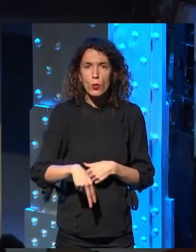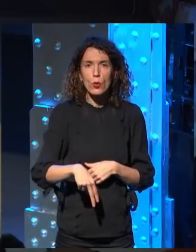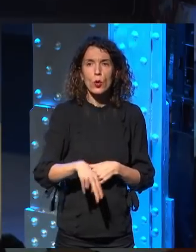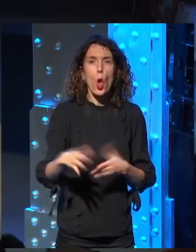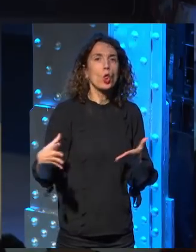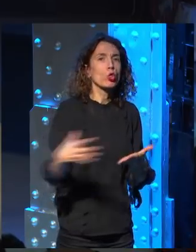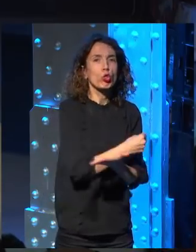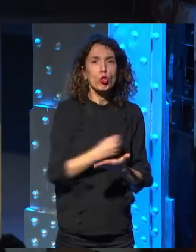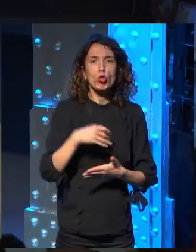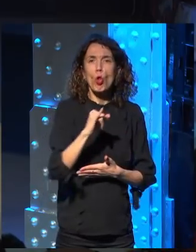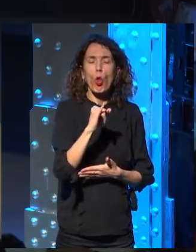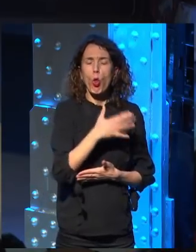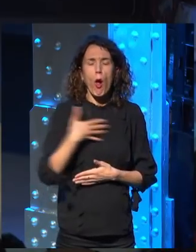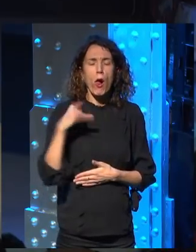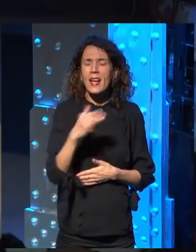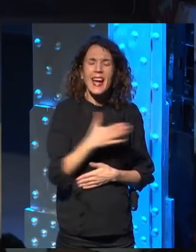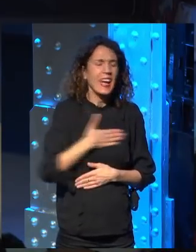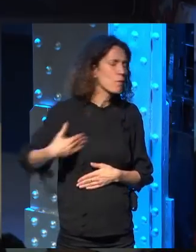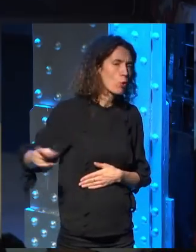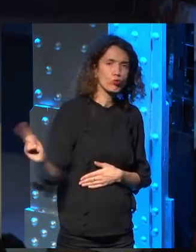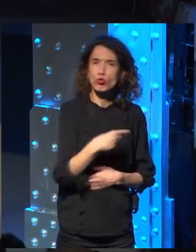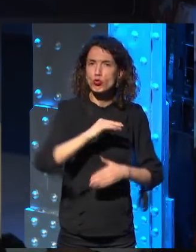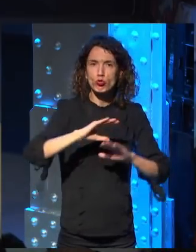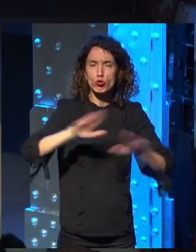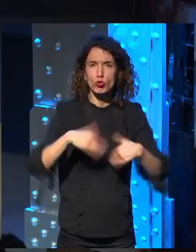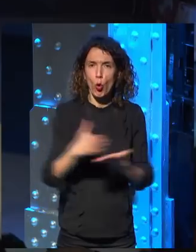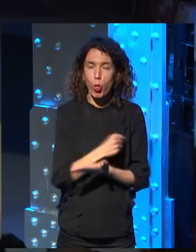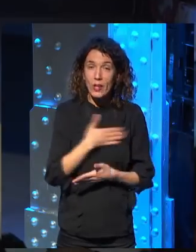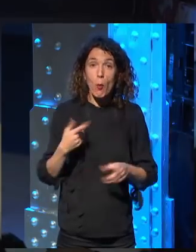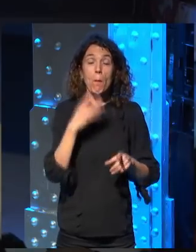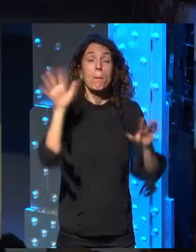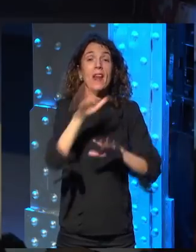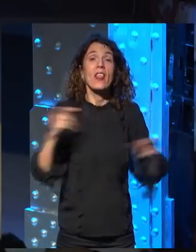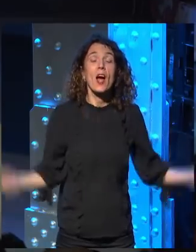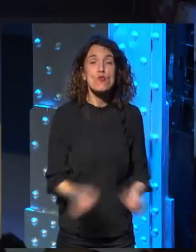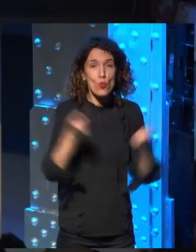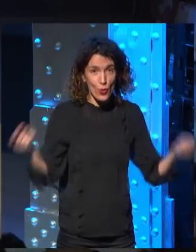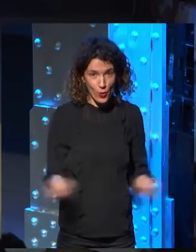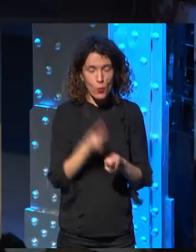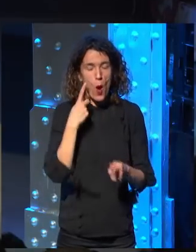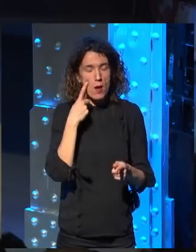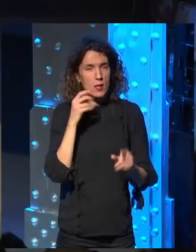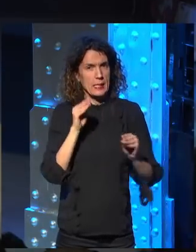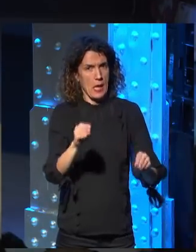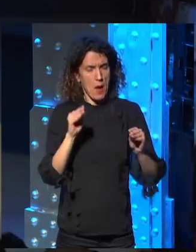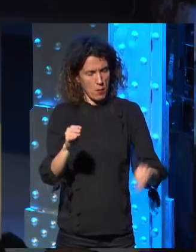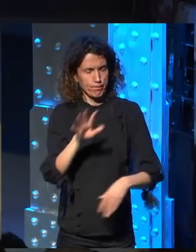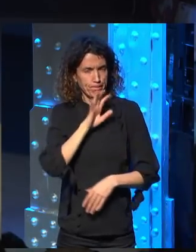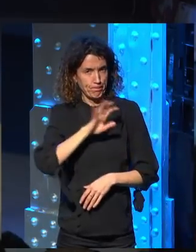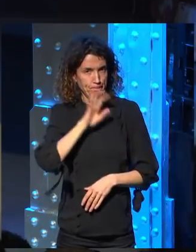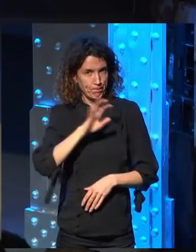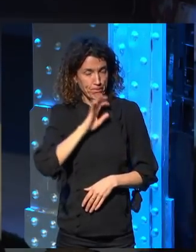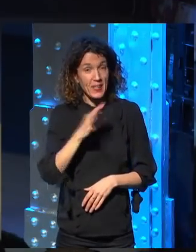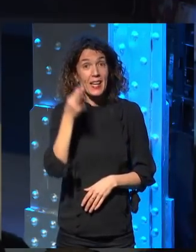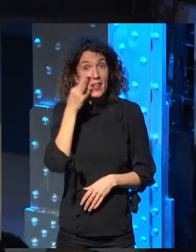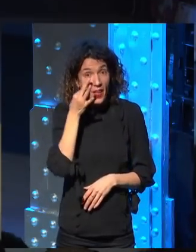has dicho tú en alguna ocasión. Lo queremos todo, absolutamente Eso todo. lo dicen los anuncios. Sí. Eso es muy llamativo, ¿no? Yo creo que